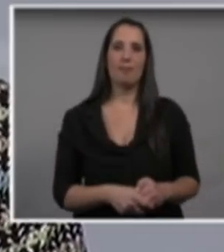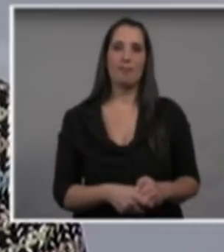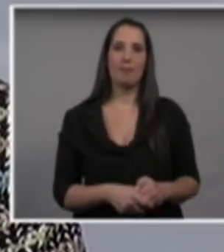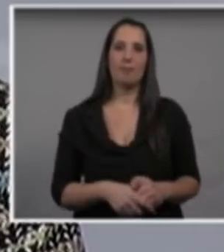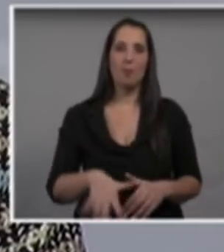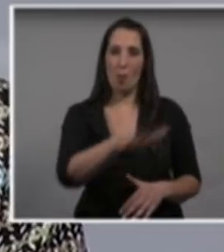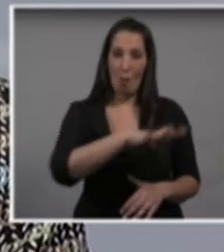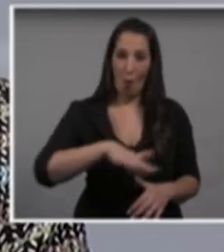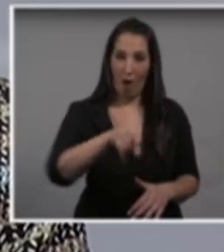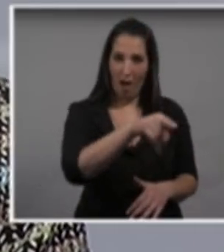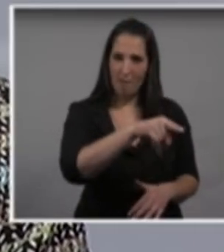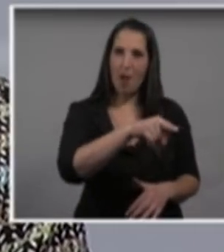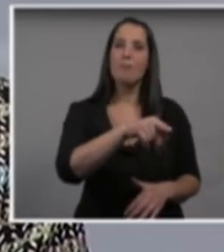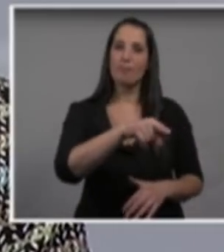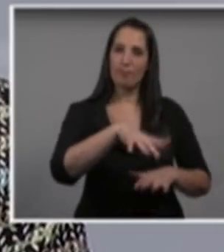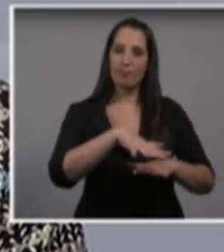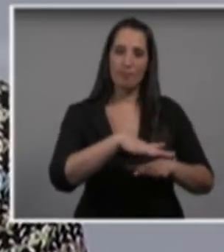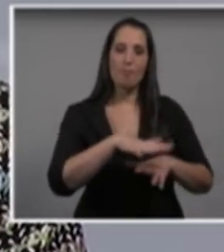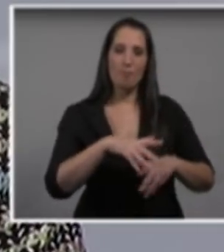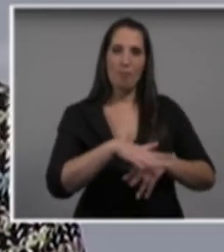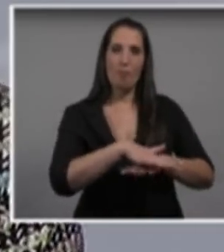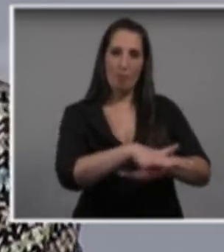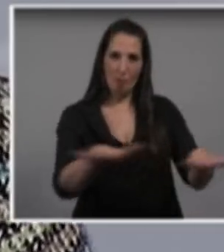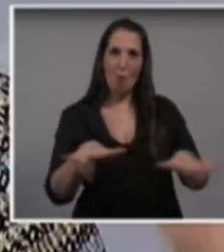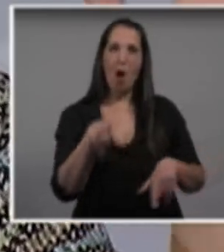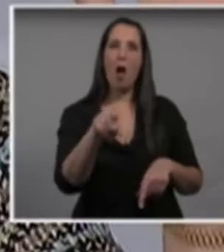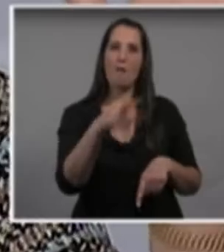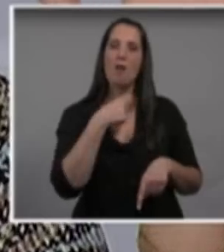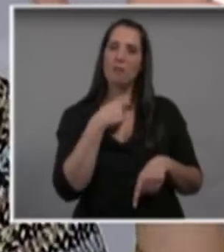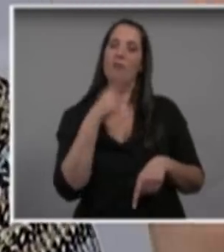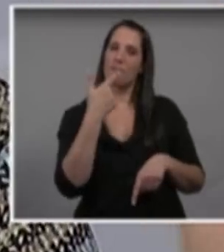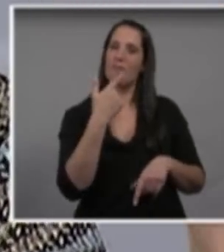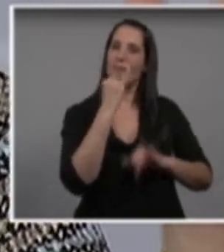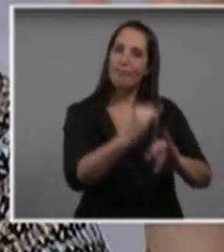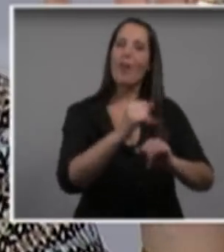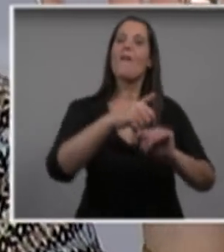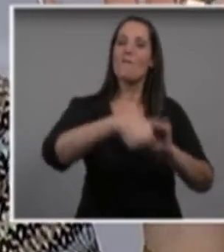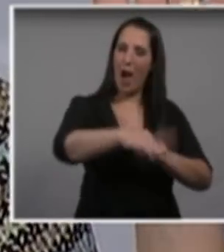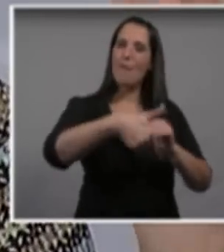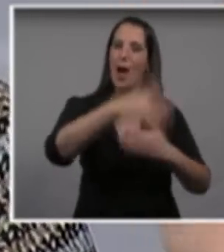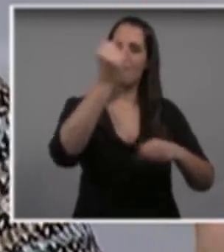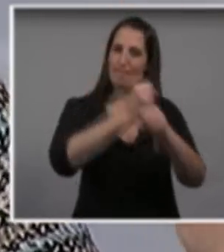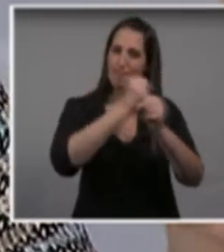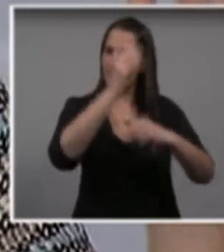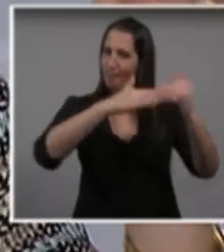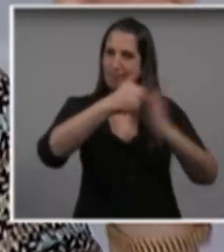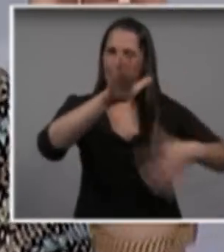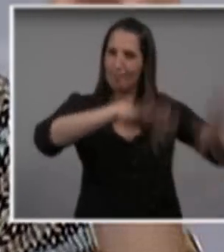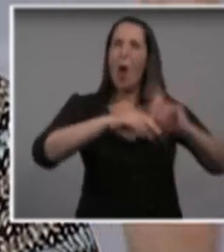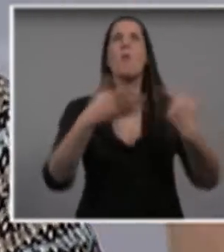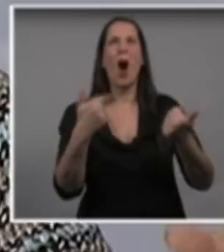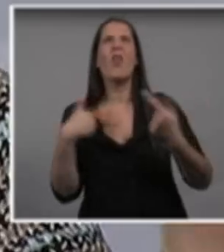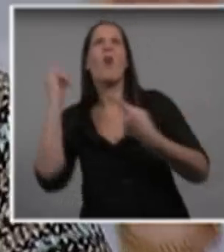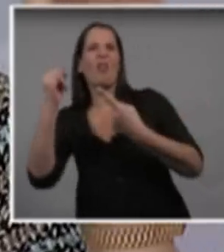con una obra que le vamos a realizar. Podría estar hablando también de YPF, de la cantidad de pozos,